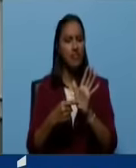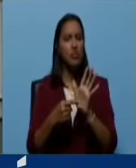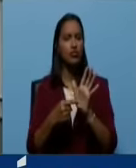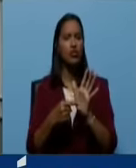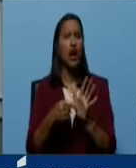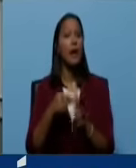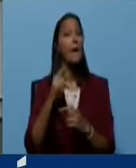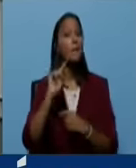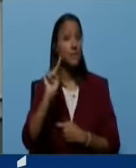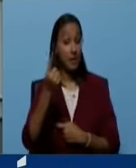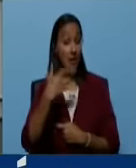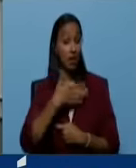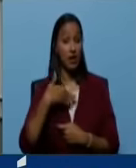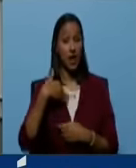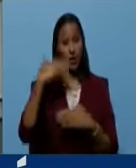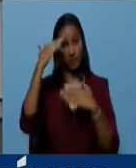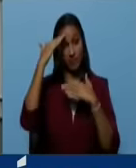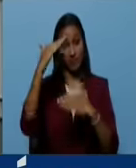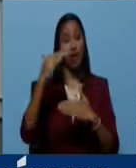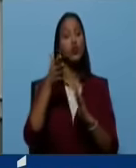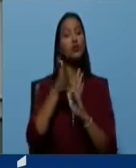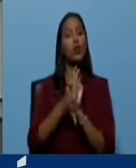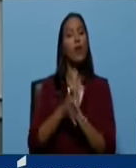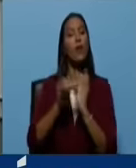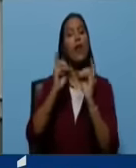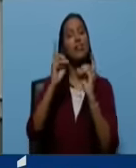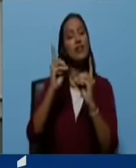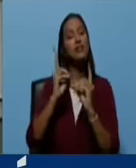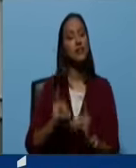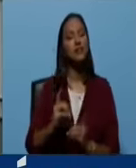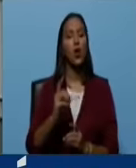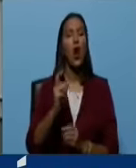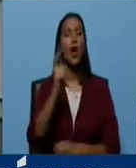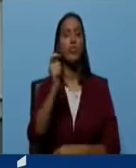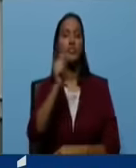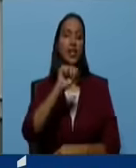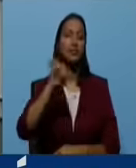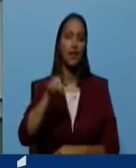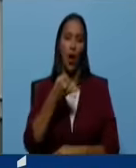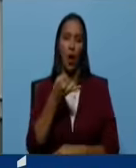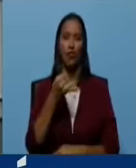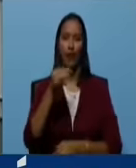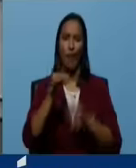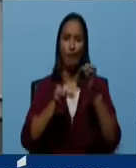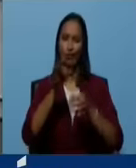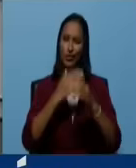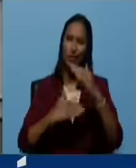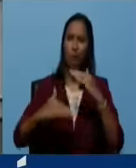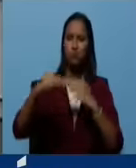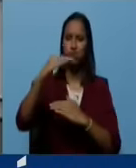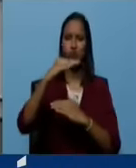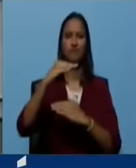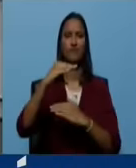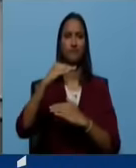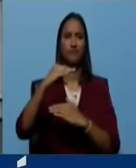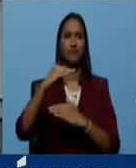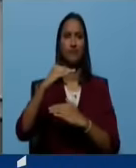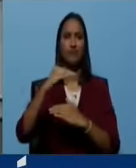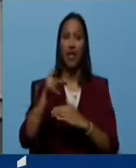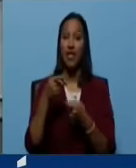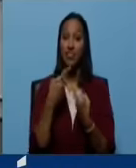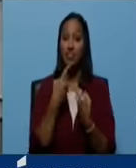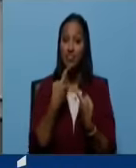la decisión de la Sala Electoral del Tribunal Supremo de Justicia, que declaró con lugar